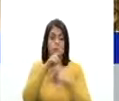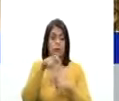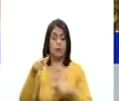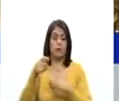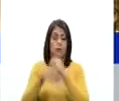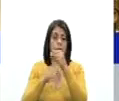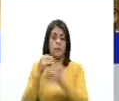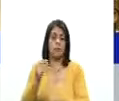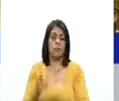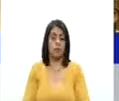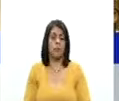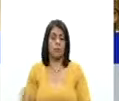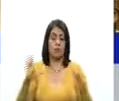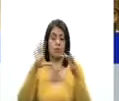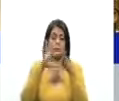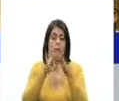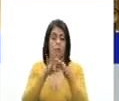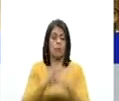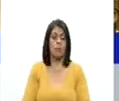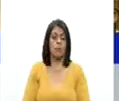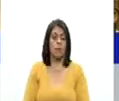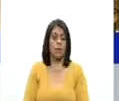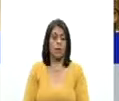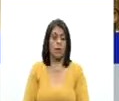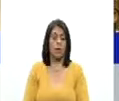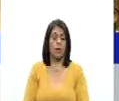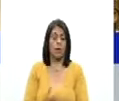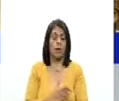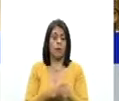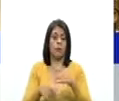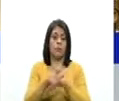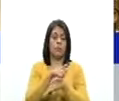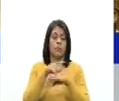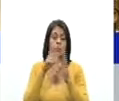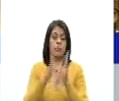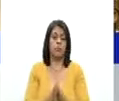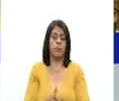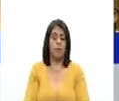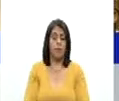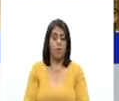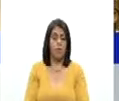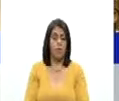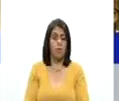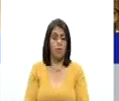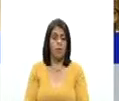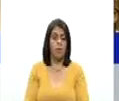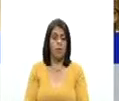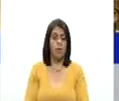estaba vinculado a Urtubey, un ex gobernador del cual tengo